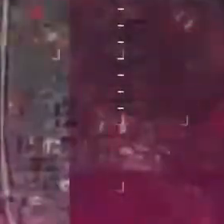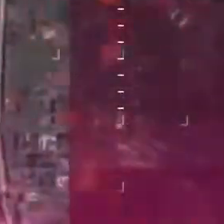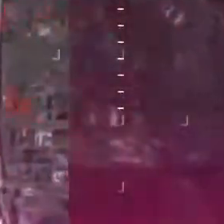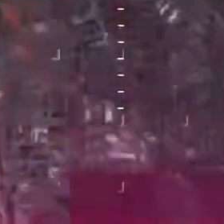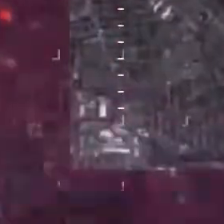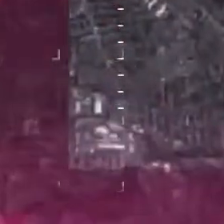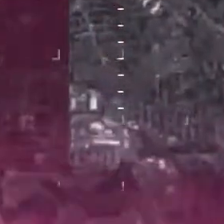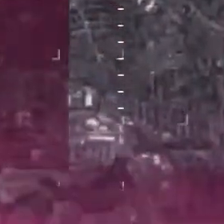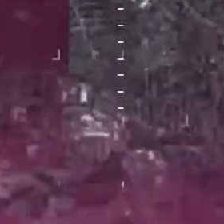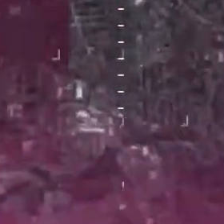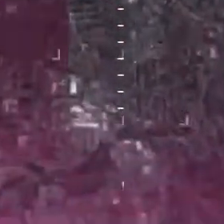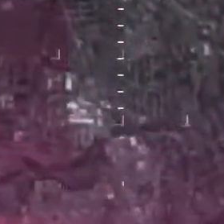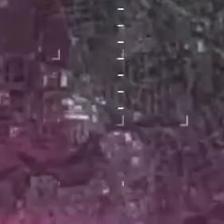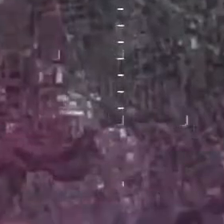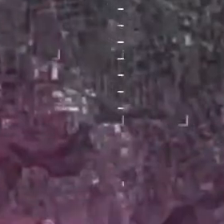¡Gracias!